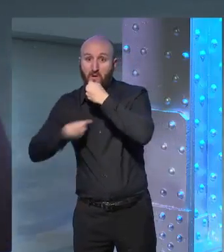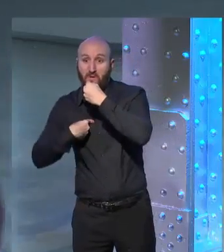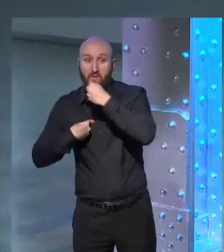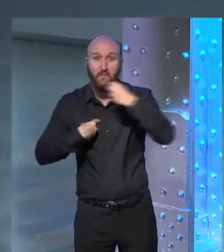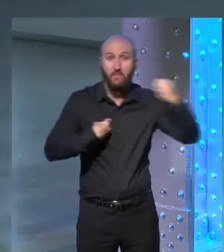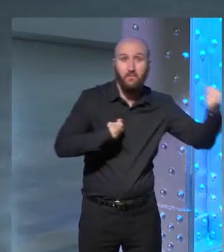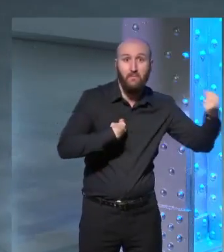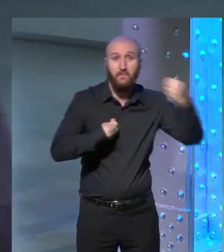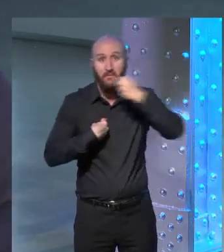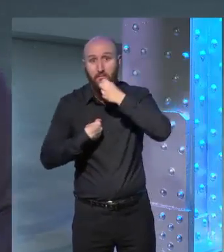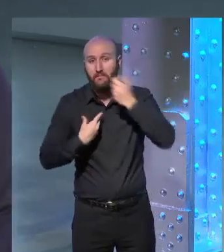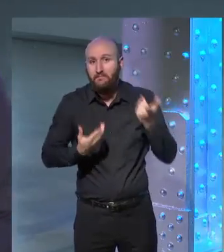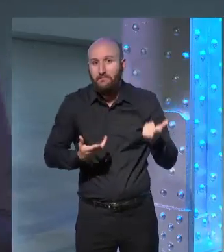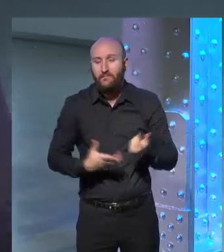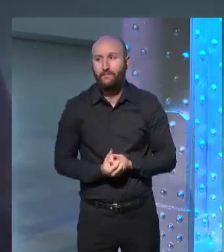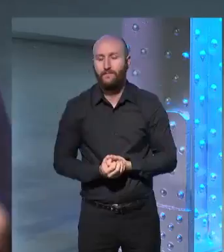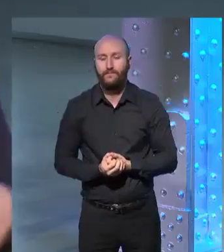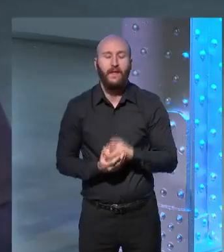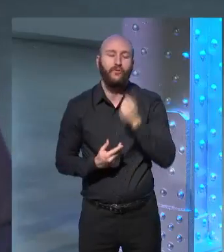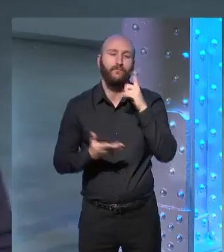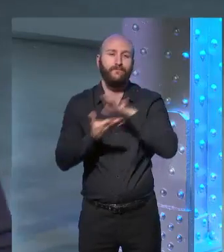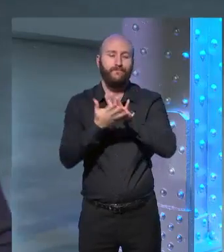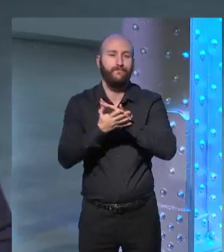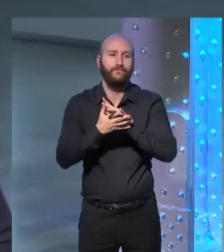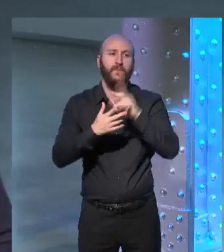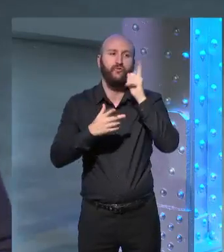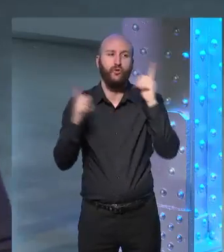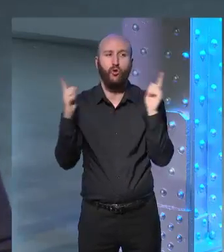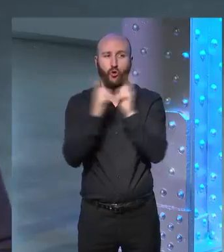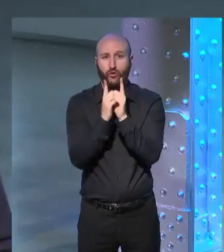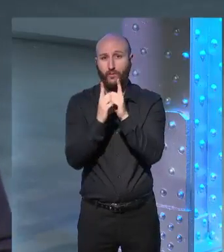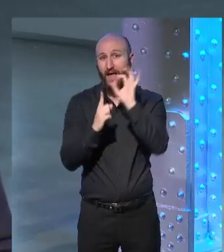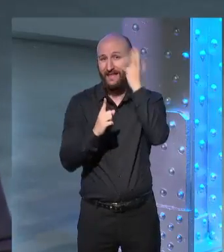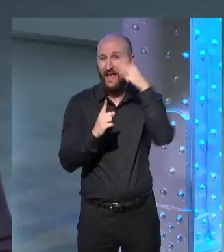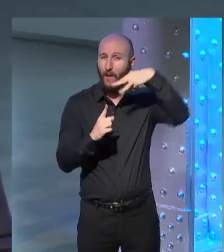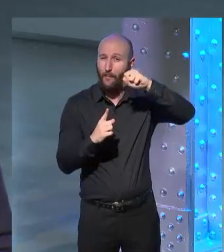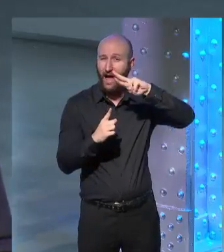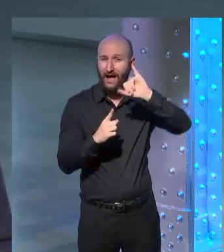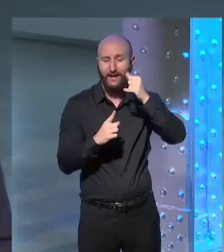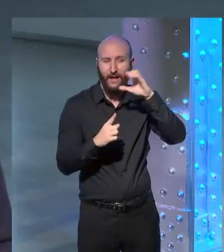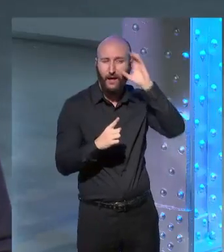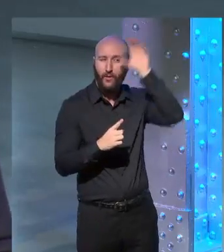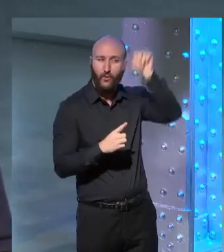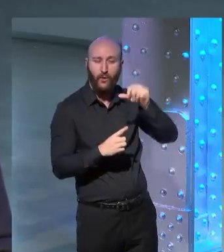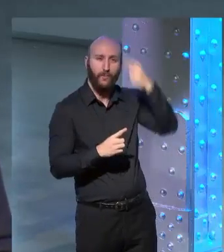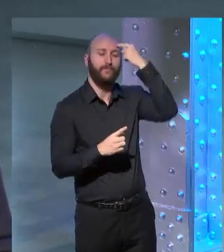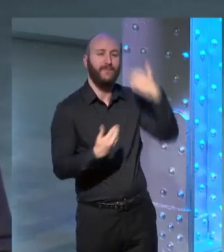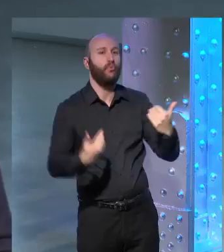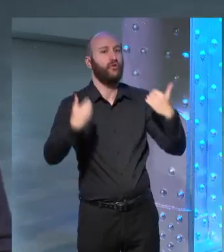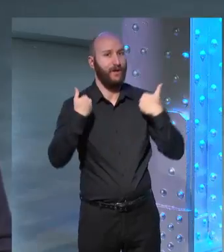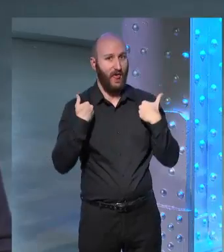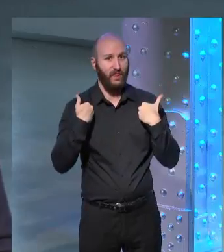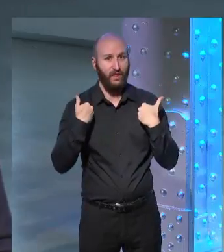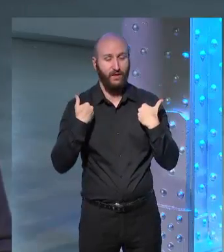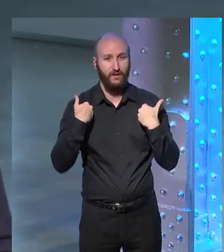colarme o no, no he entendido. Solamente una cuestión de puntualización, me quedo con la idea de María de responsabilidad que he dicho al principio, ¿no? Y